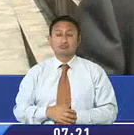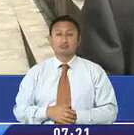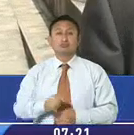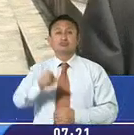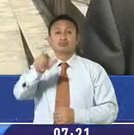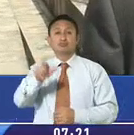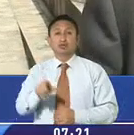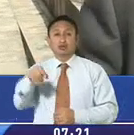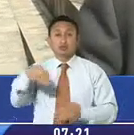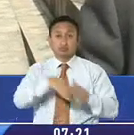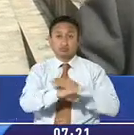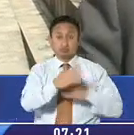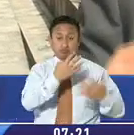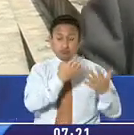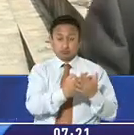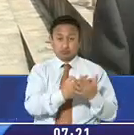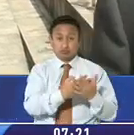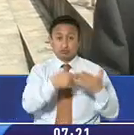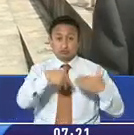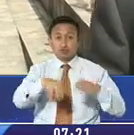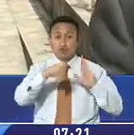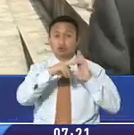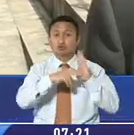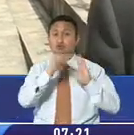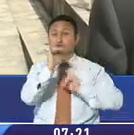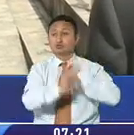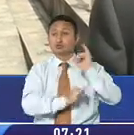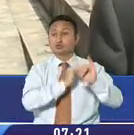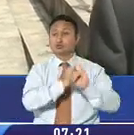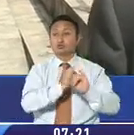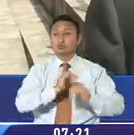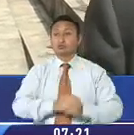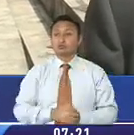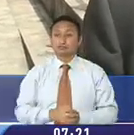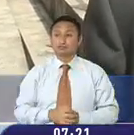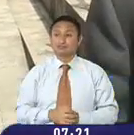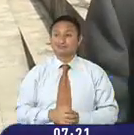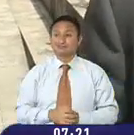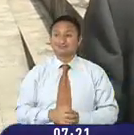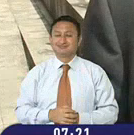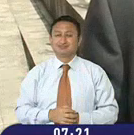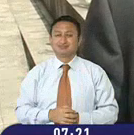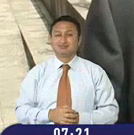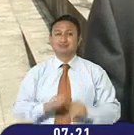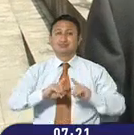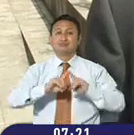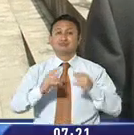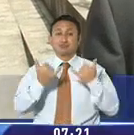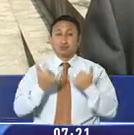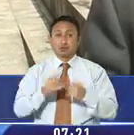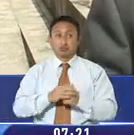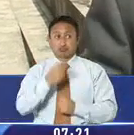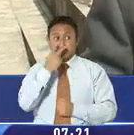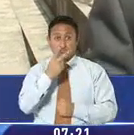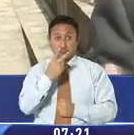de la libertad, por una normativa internacional no pueden estar armados. Sin embargo, estamos viendo nosotros la posibilidad